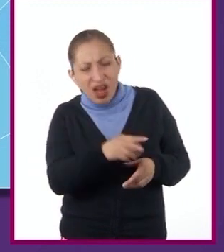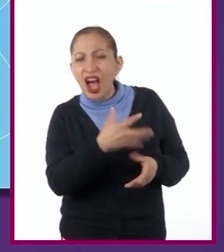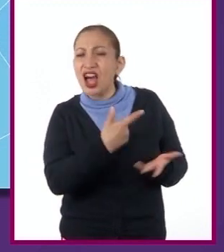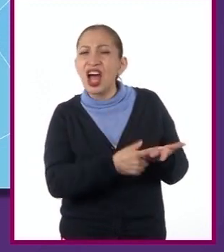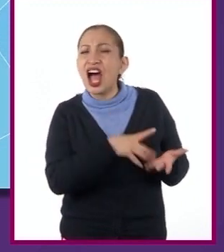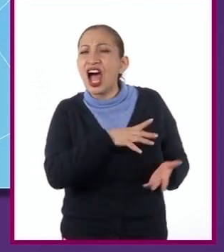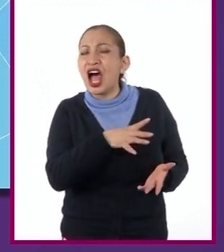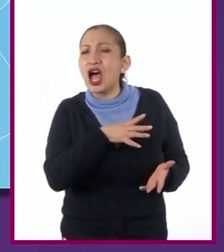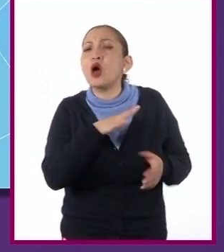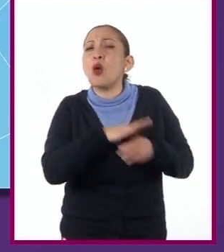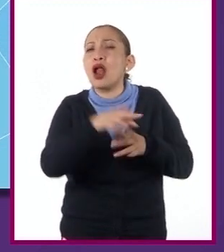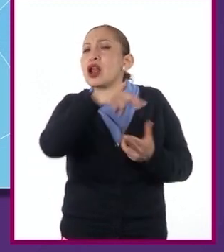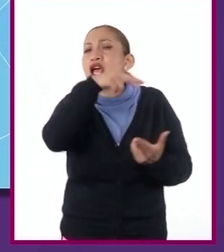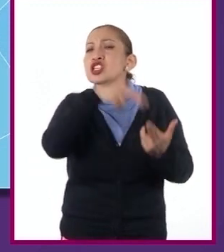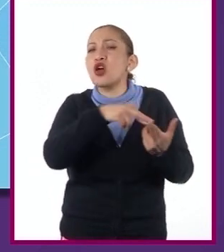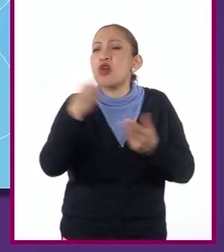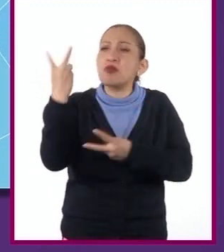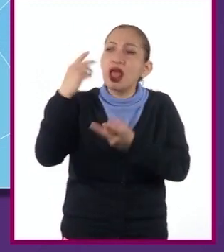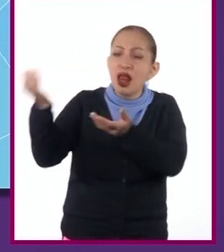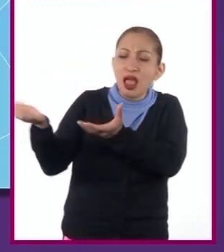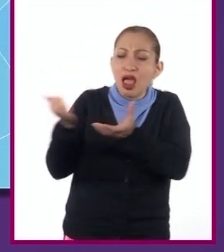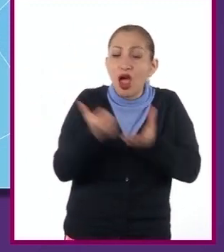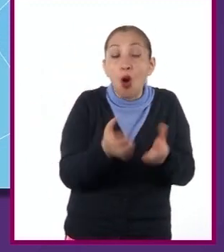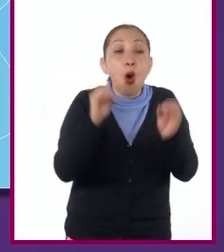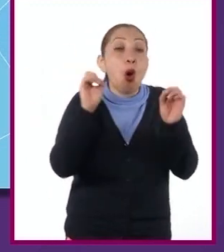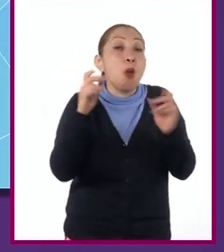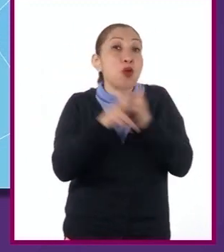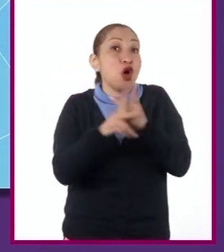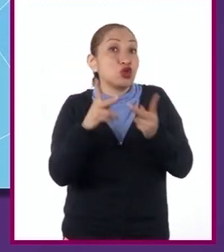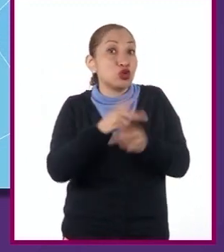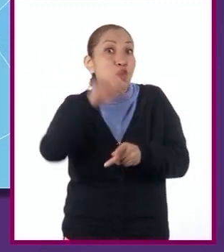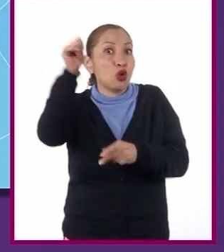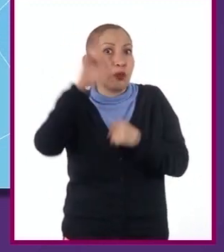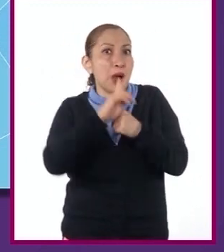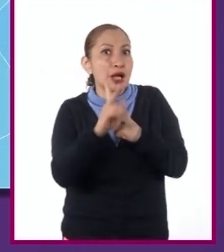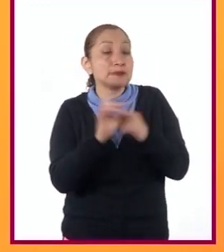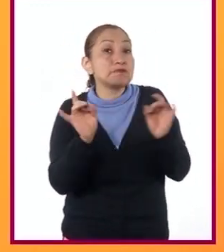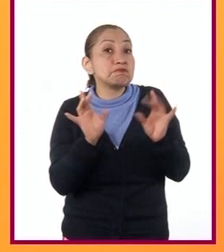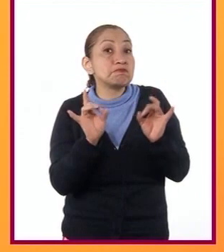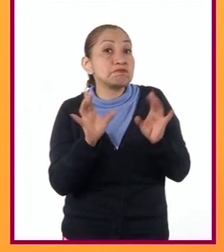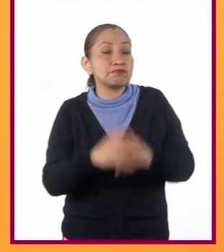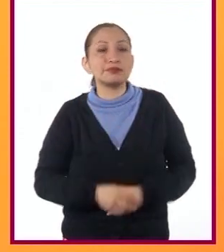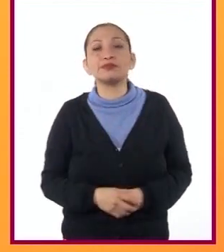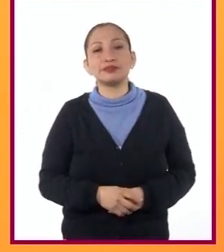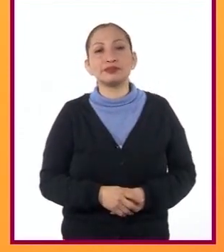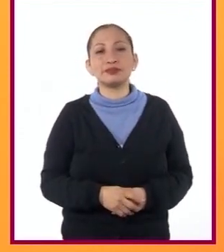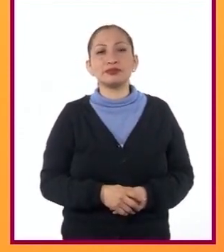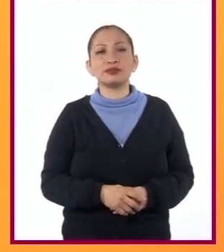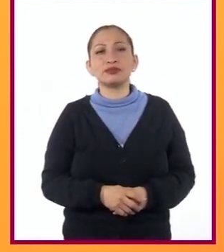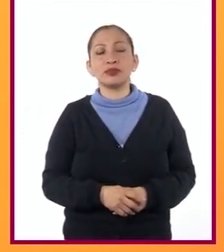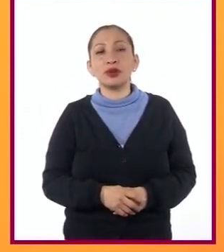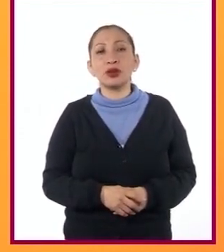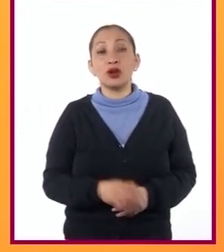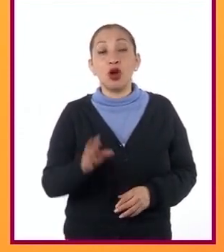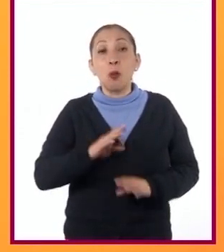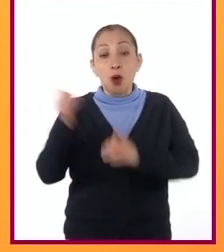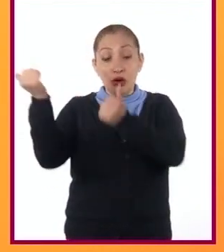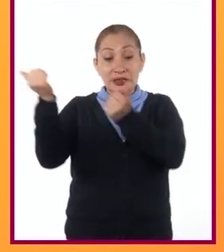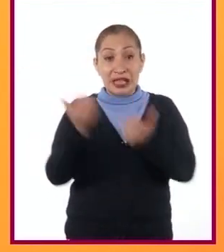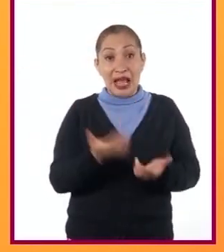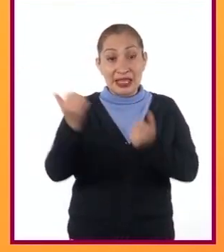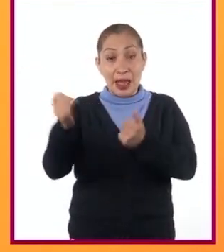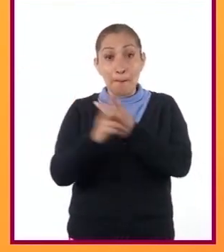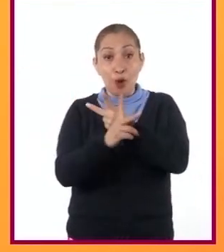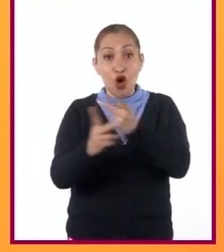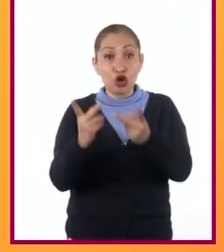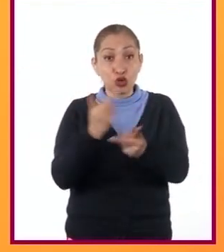¿De qué región de Nueva España vendrá? ¿O será un producto de otro país? ¿Cómo llegaban a Nueva España productos